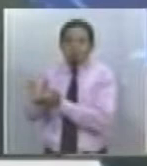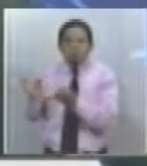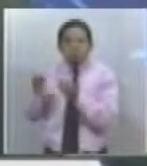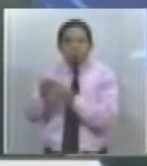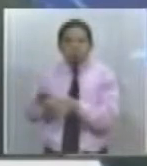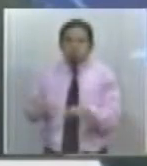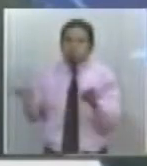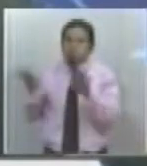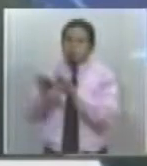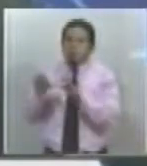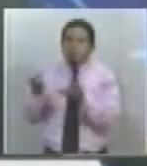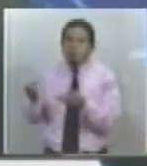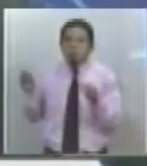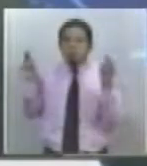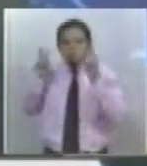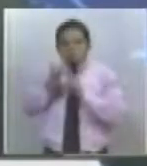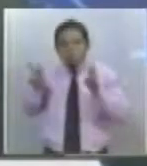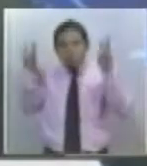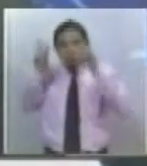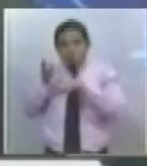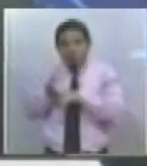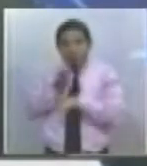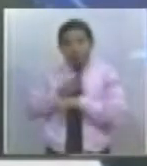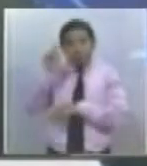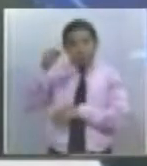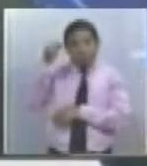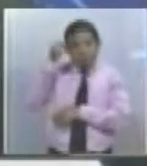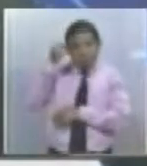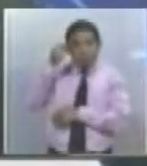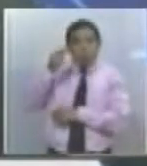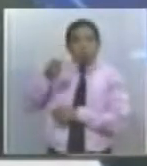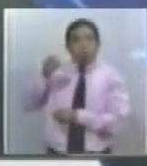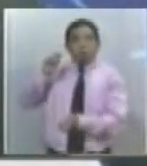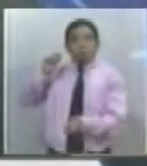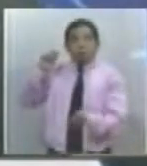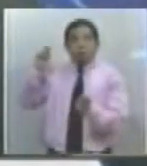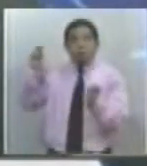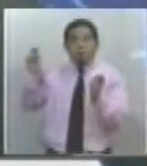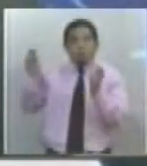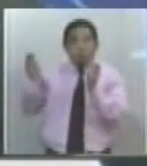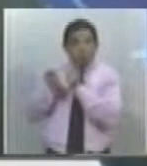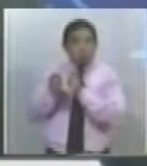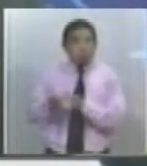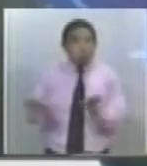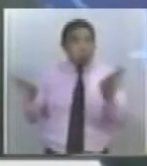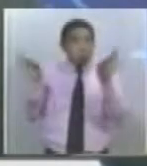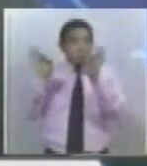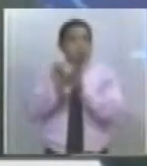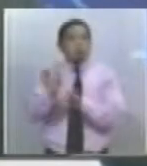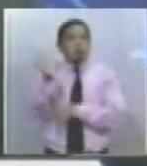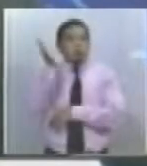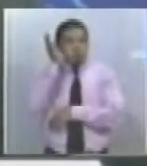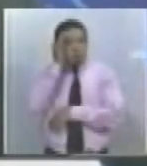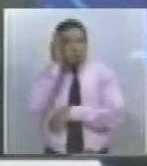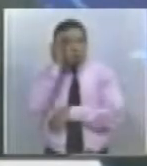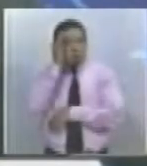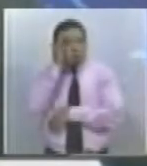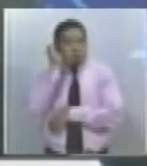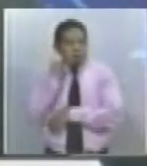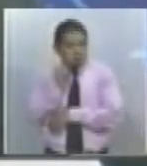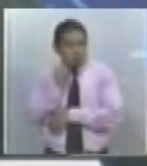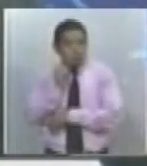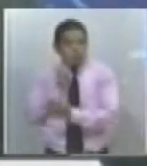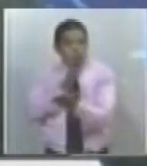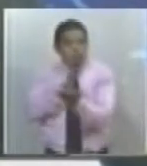y yo creo que desde el anterior gobierno se ha venido trabajando en la importancia, porque todos conocemos que las